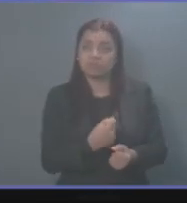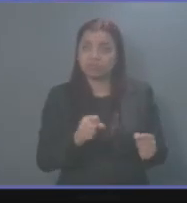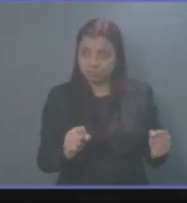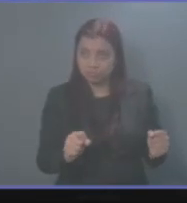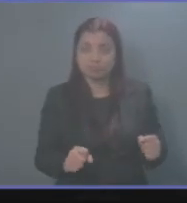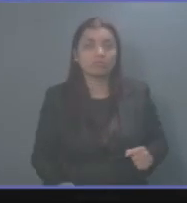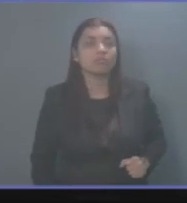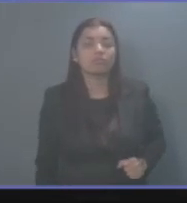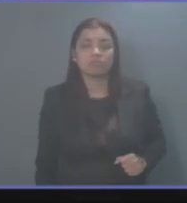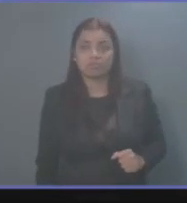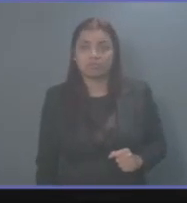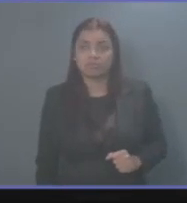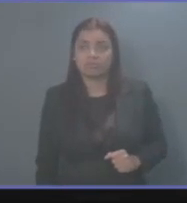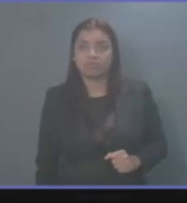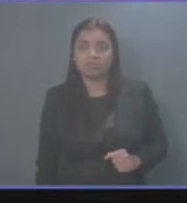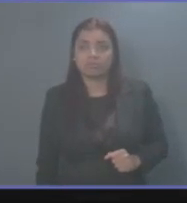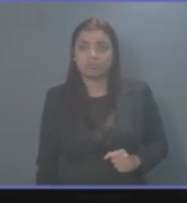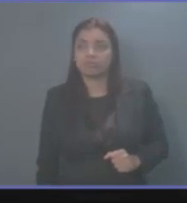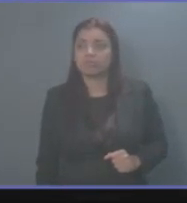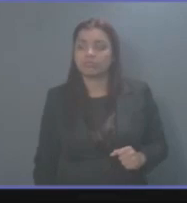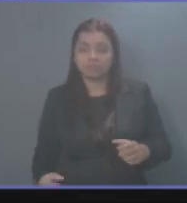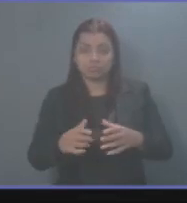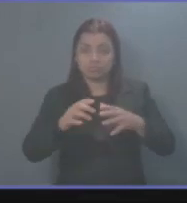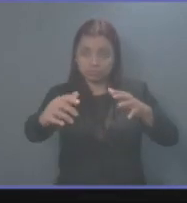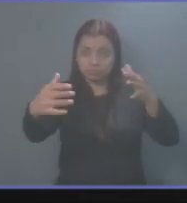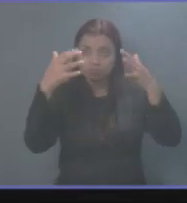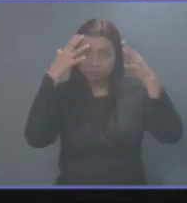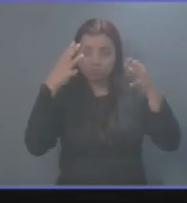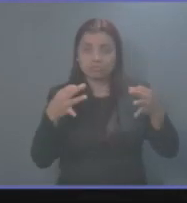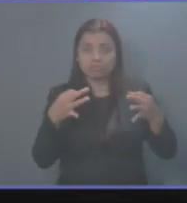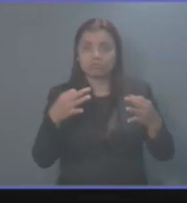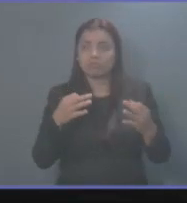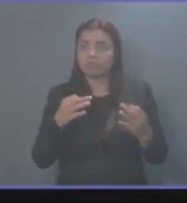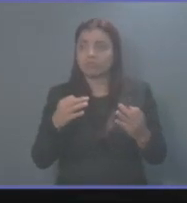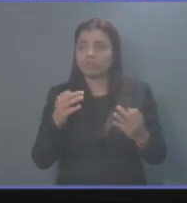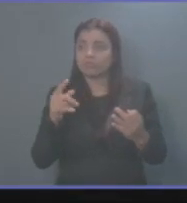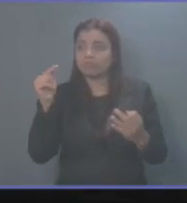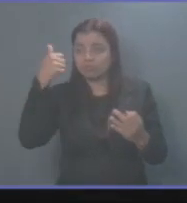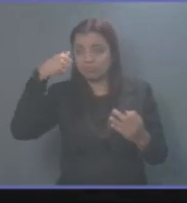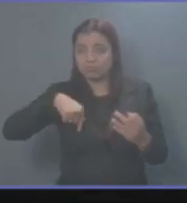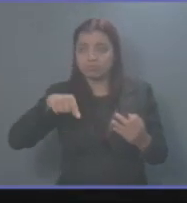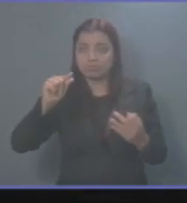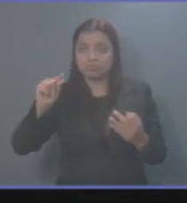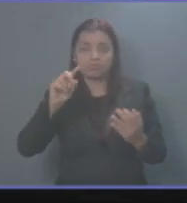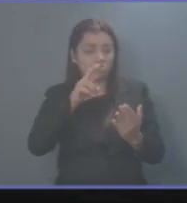Libertad. El decreto respectivo hubo